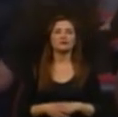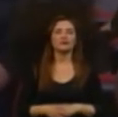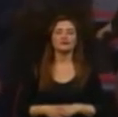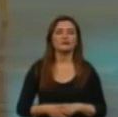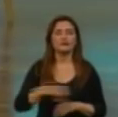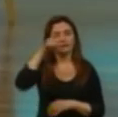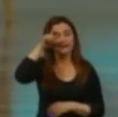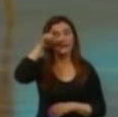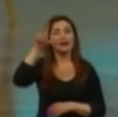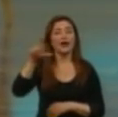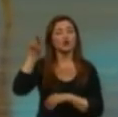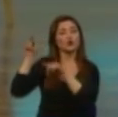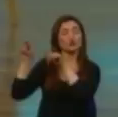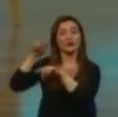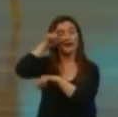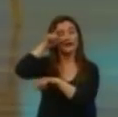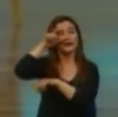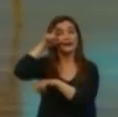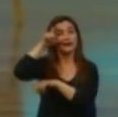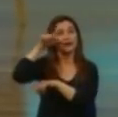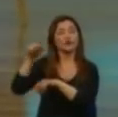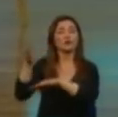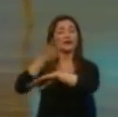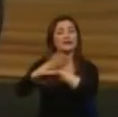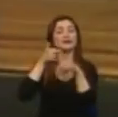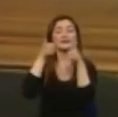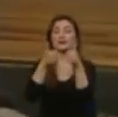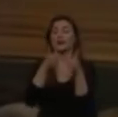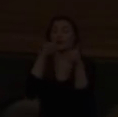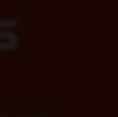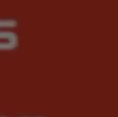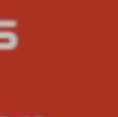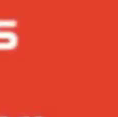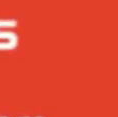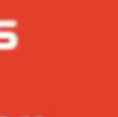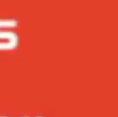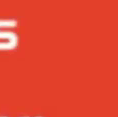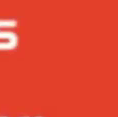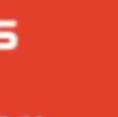Guillermo Lasso ha puesto a la figura de Juan Carlos Holguín como precandidato de Creo a la alcaldía de Quito.